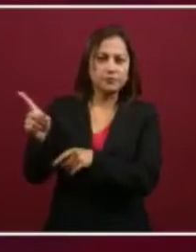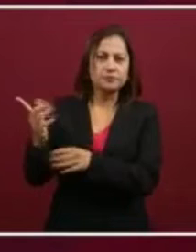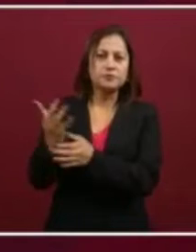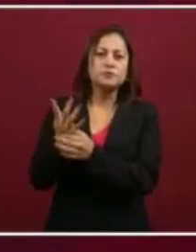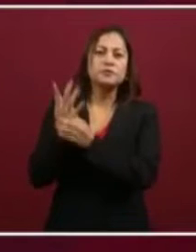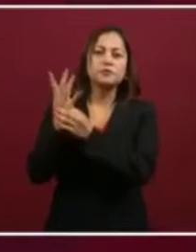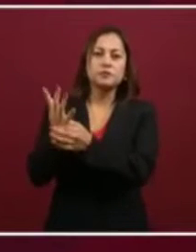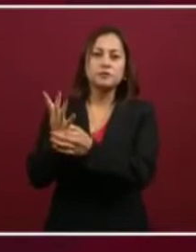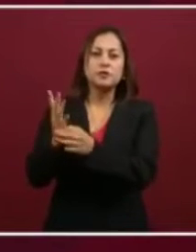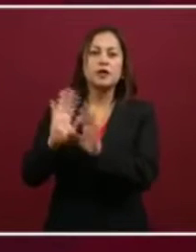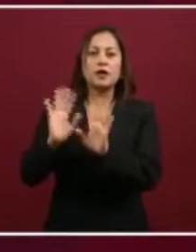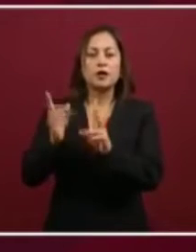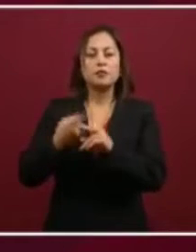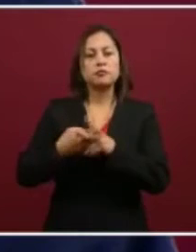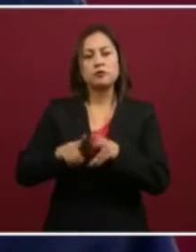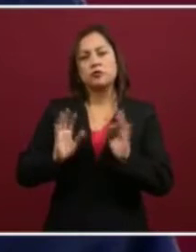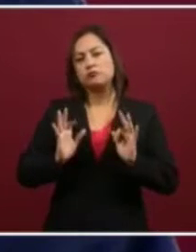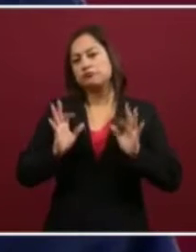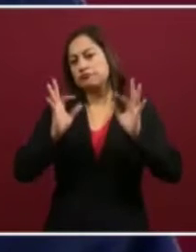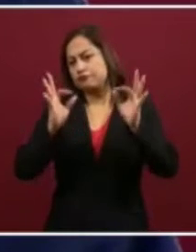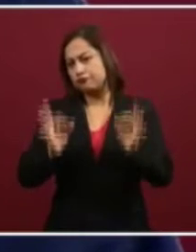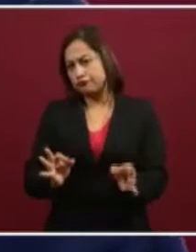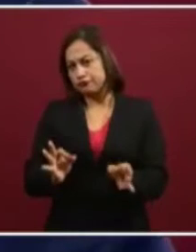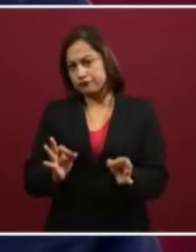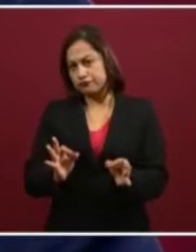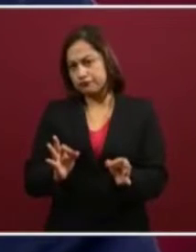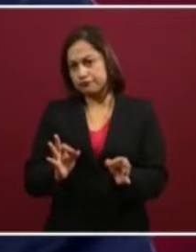fundar y motivar